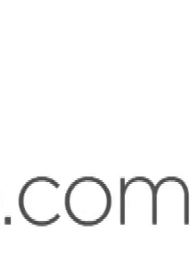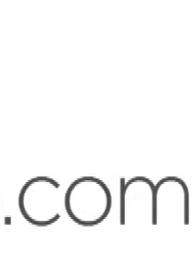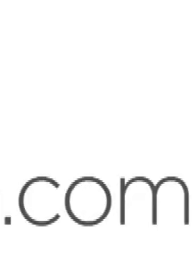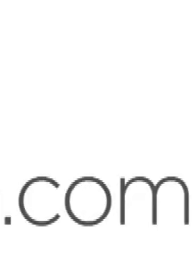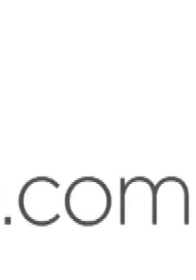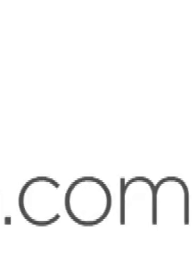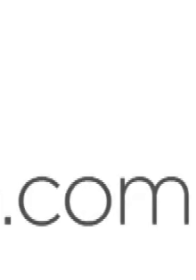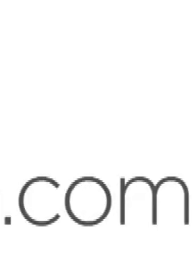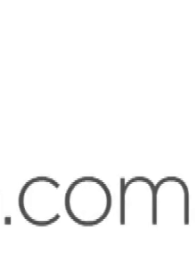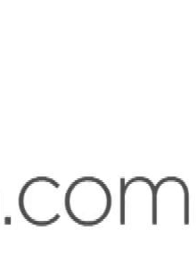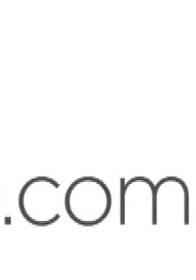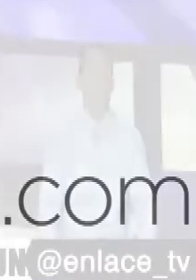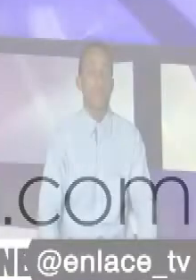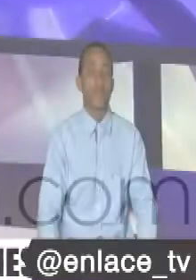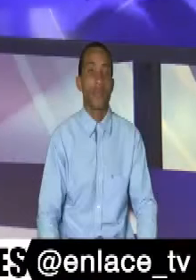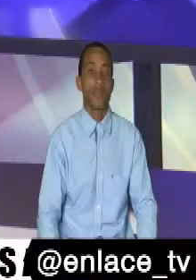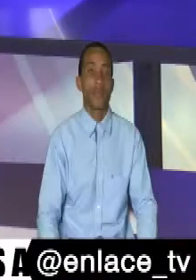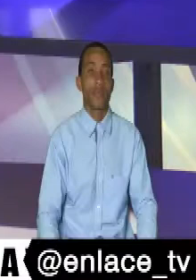601-0547.